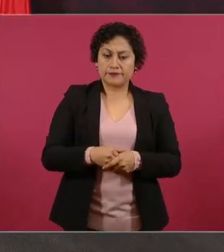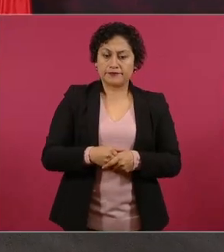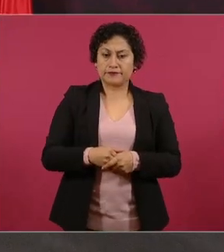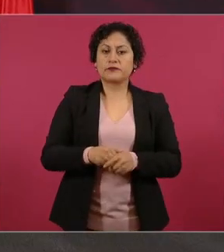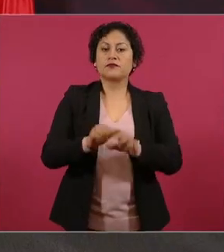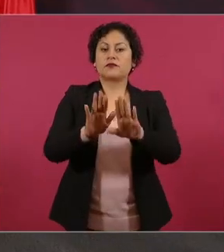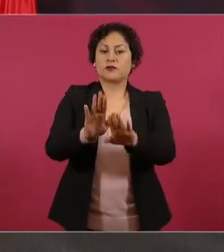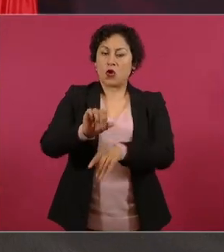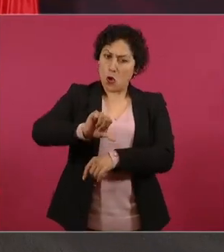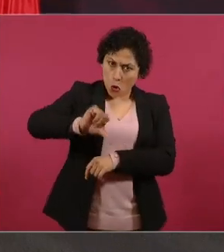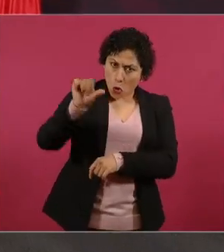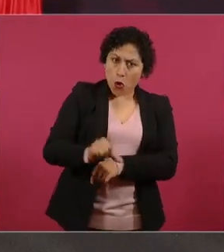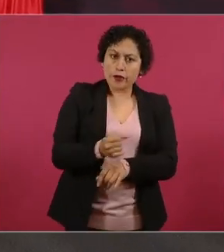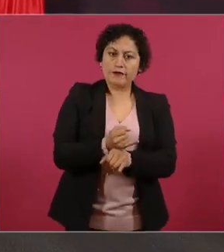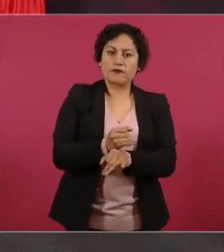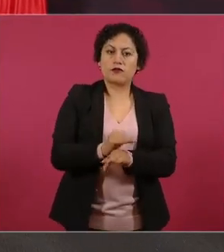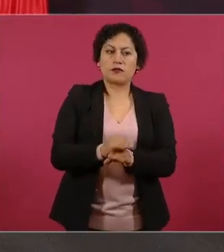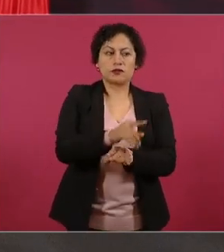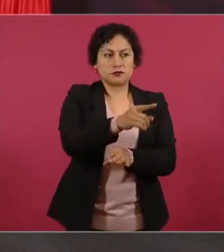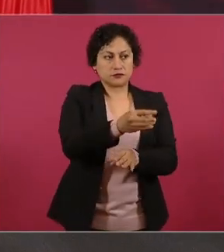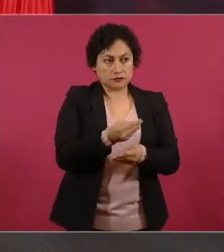Pero hoy se les informa.